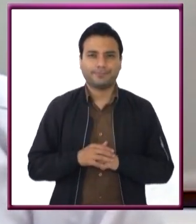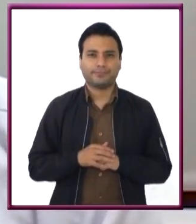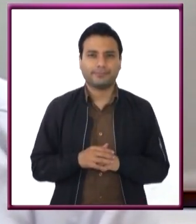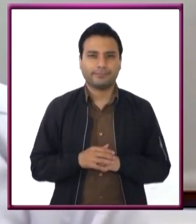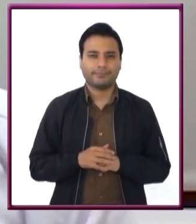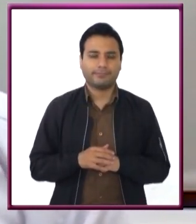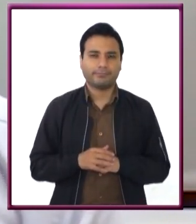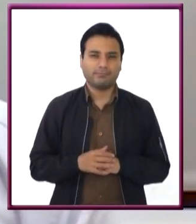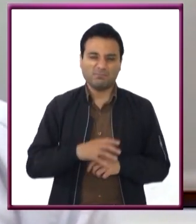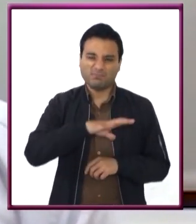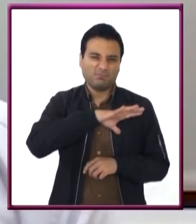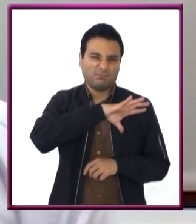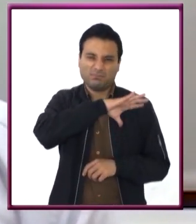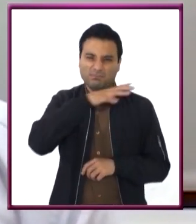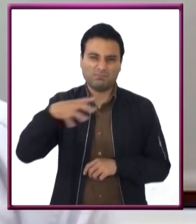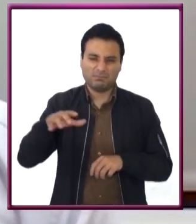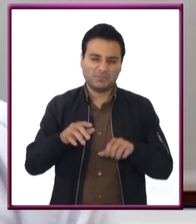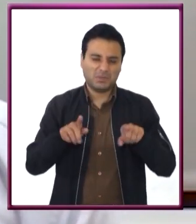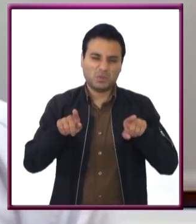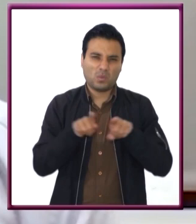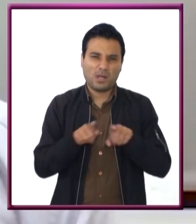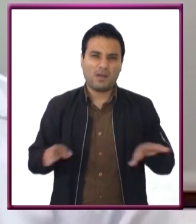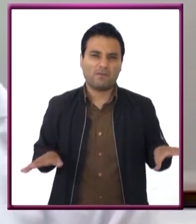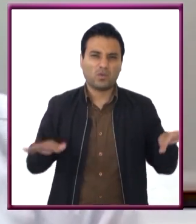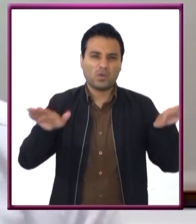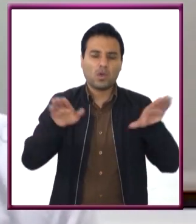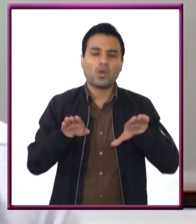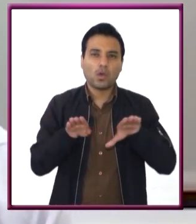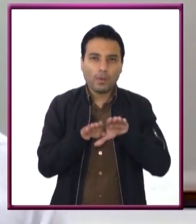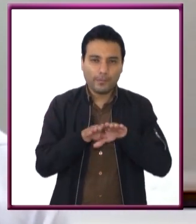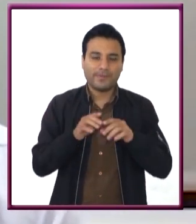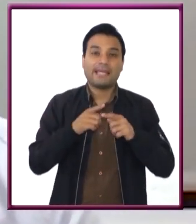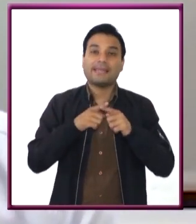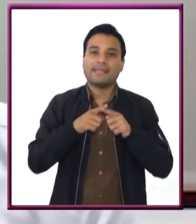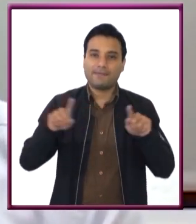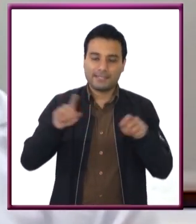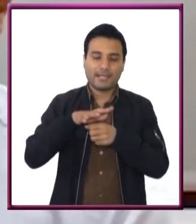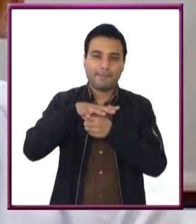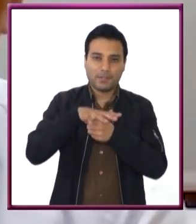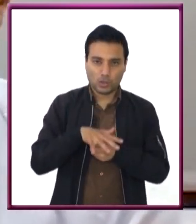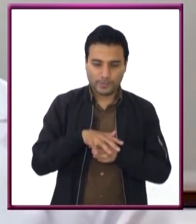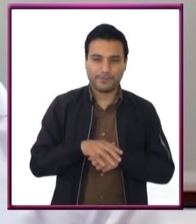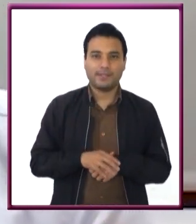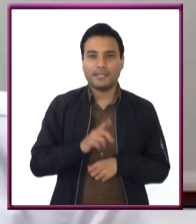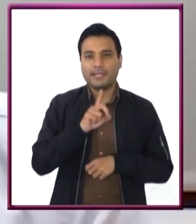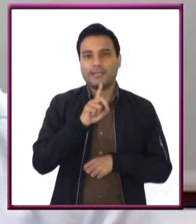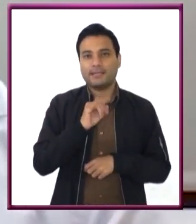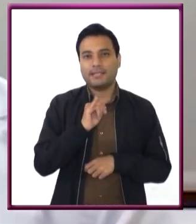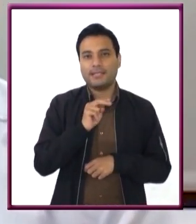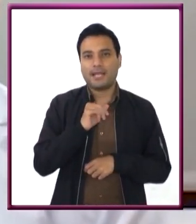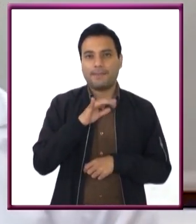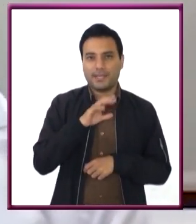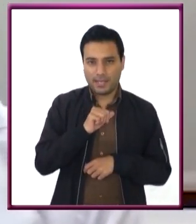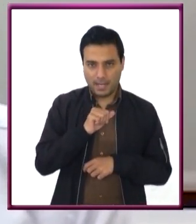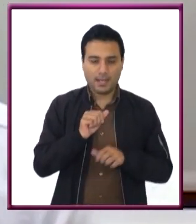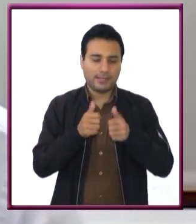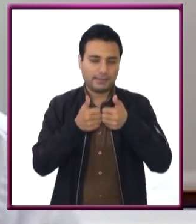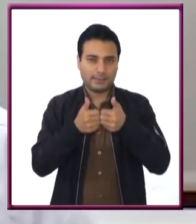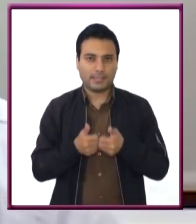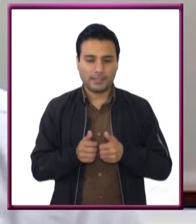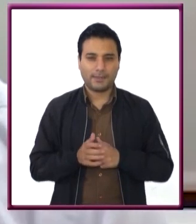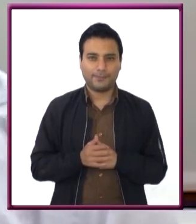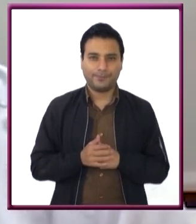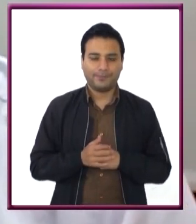forma general, al igual que un avión, vuela por una diferencia de presiones. Presión dinámica, presión